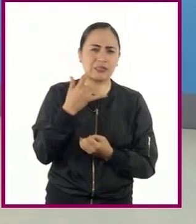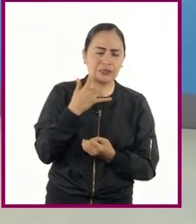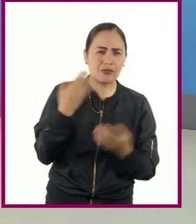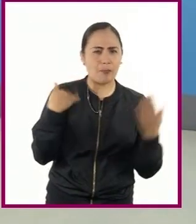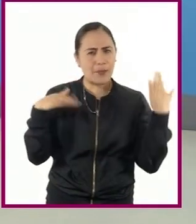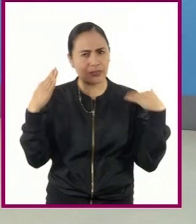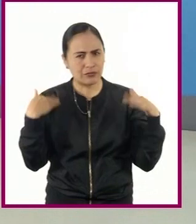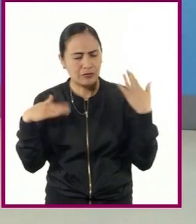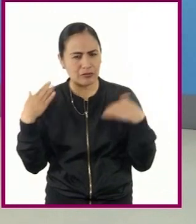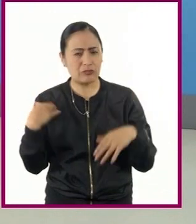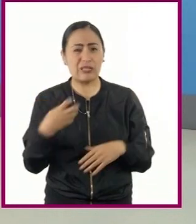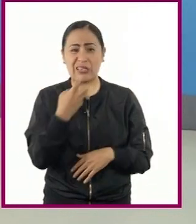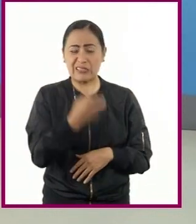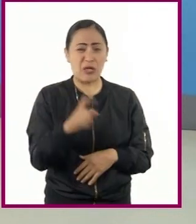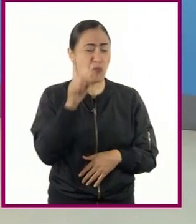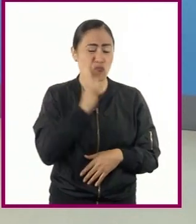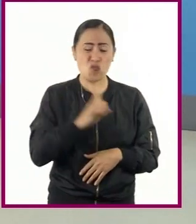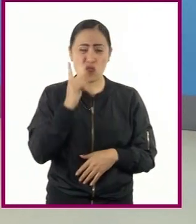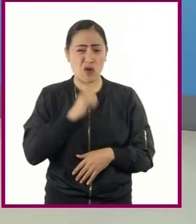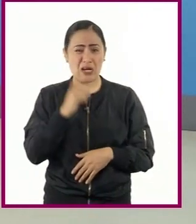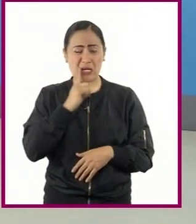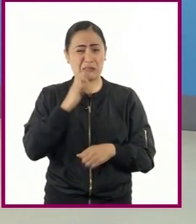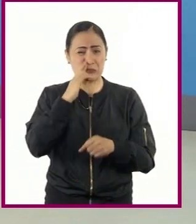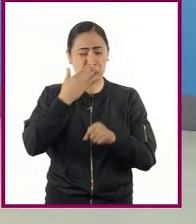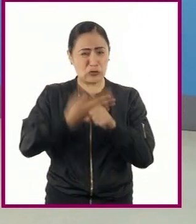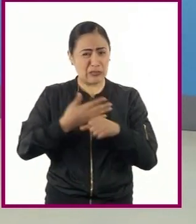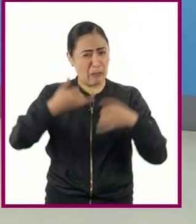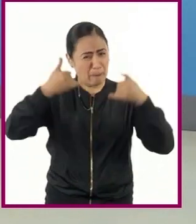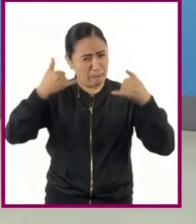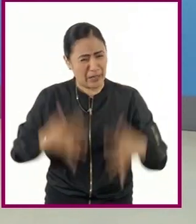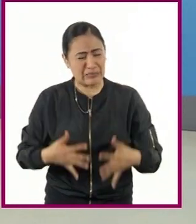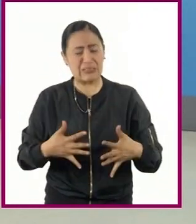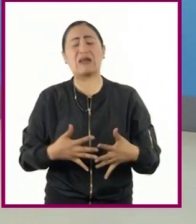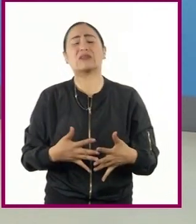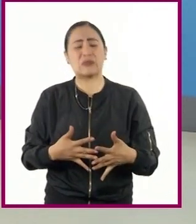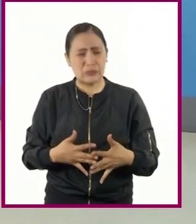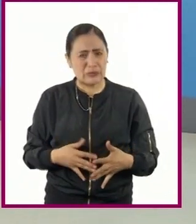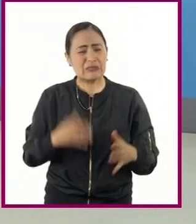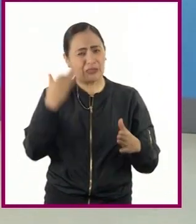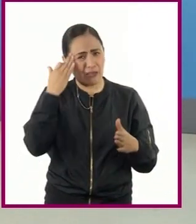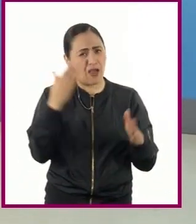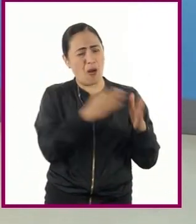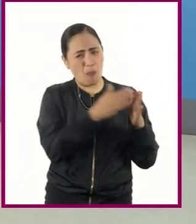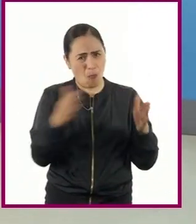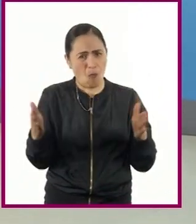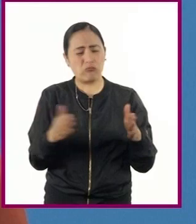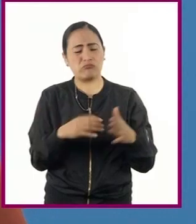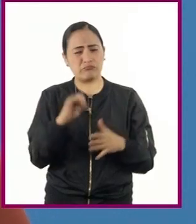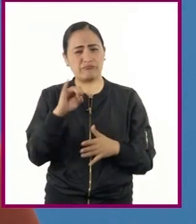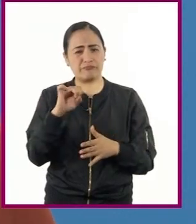La carga de trabajo de estas mujeres se multiplicó sustancialmente en este periodo.